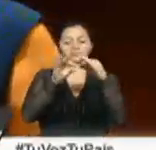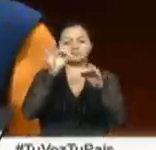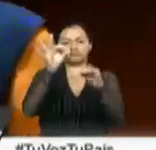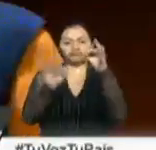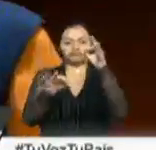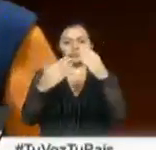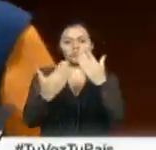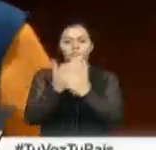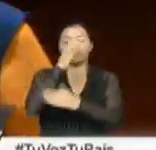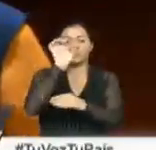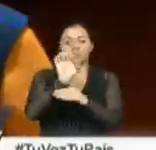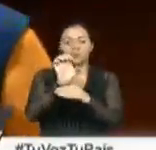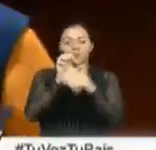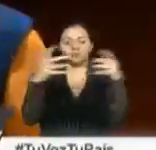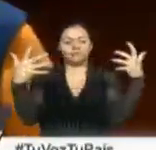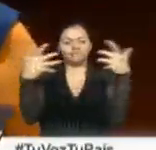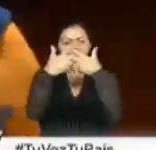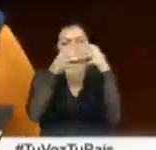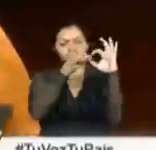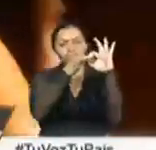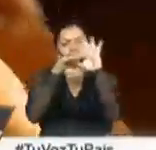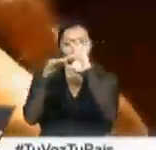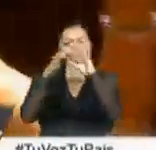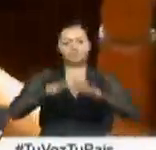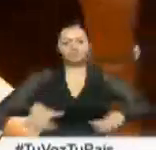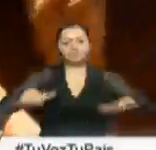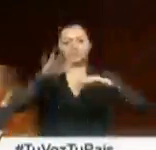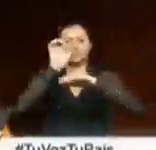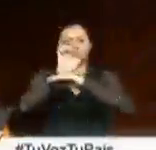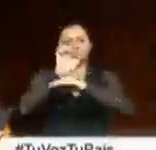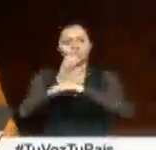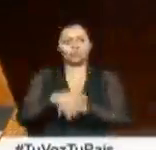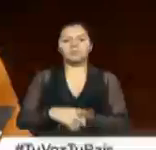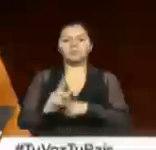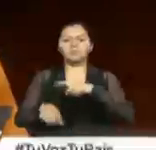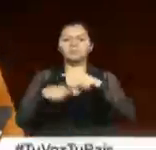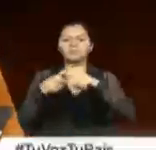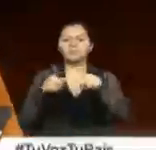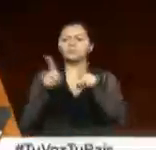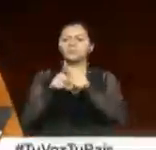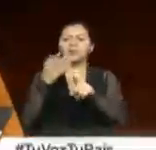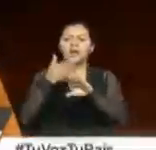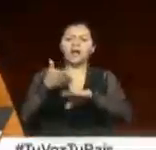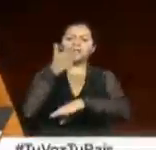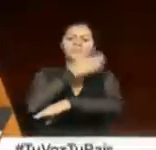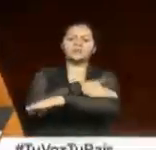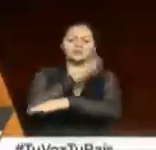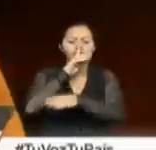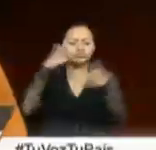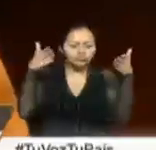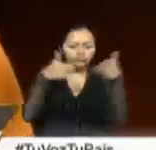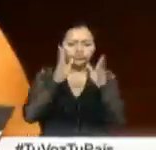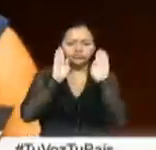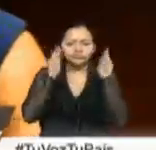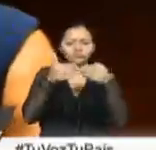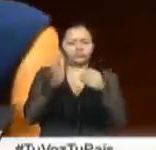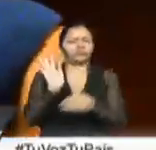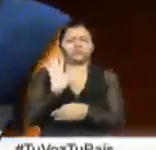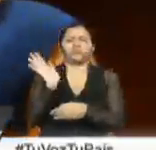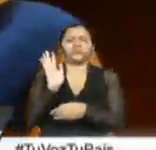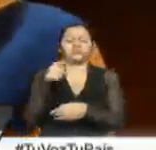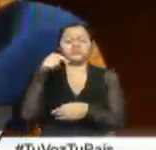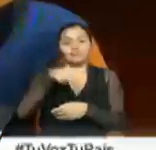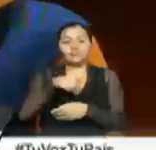Ecuador, en sintonía estrecha con nuestro pueblo y no a sus espaldas, como era lo usual en el viejo país. Será